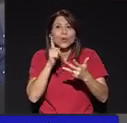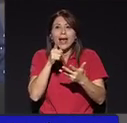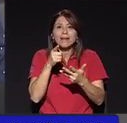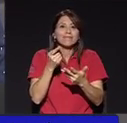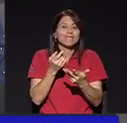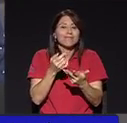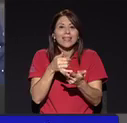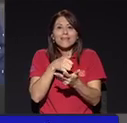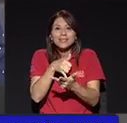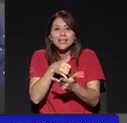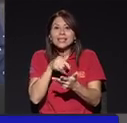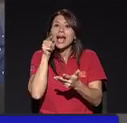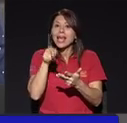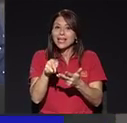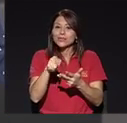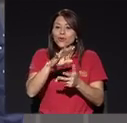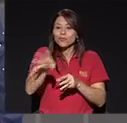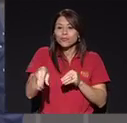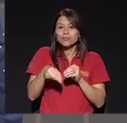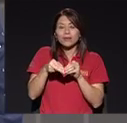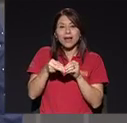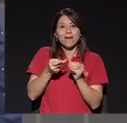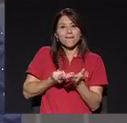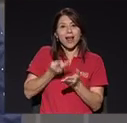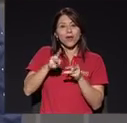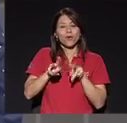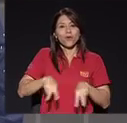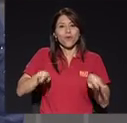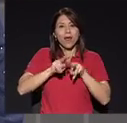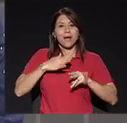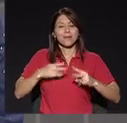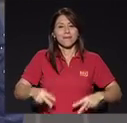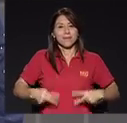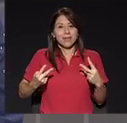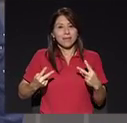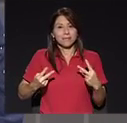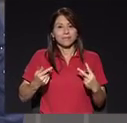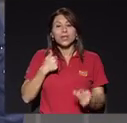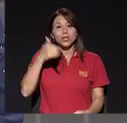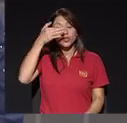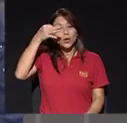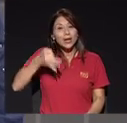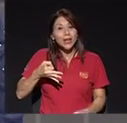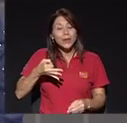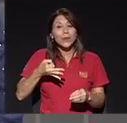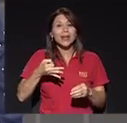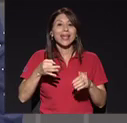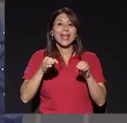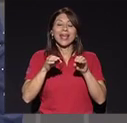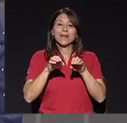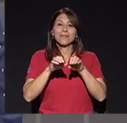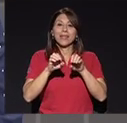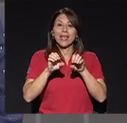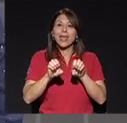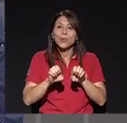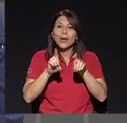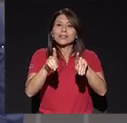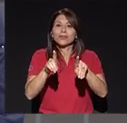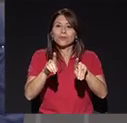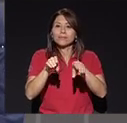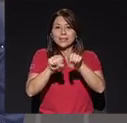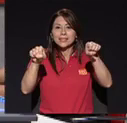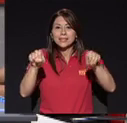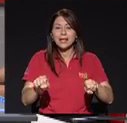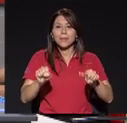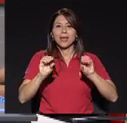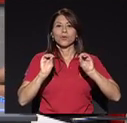deficiencia, pues eso agrega valor a mi vida. Y yo sí creo que la educación pasa a ser, ¿verdad? El sistema educativo como tal